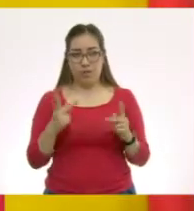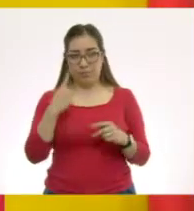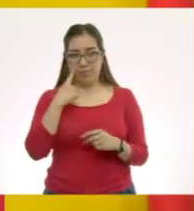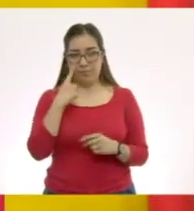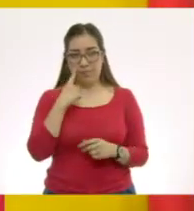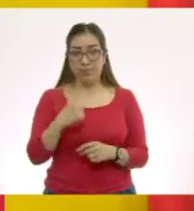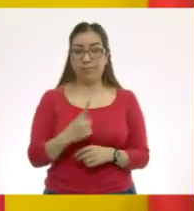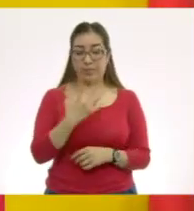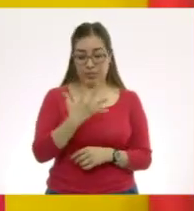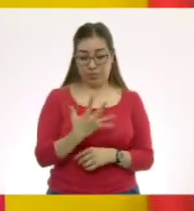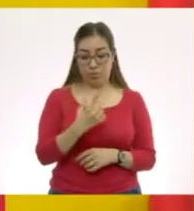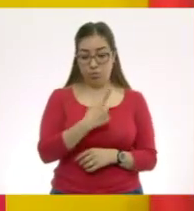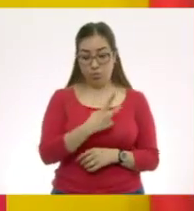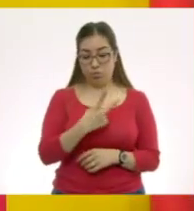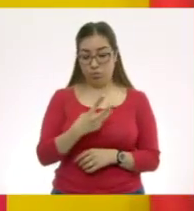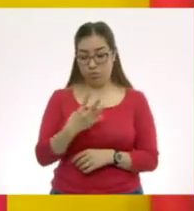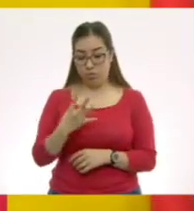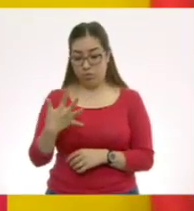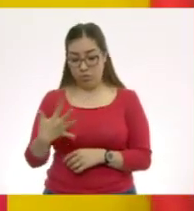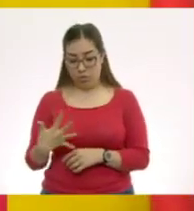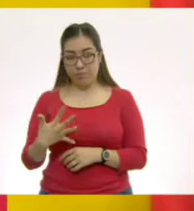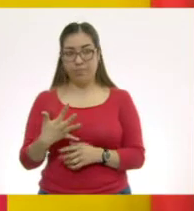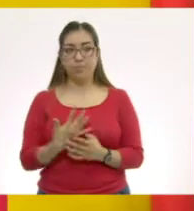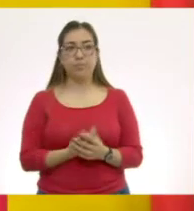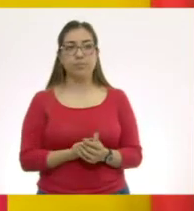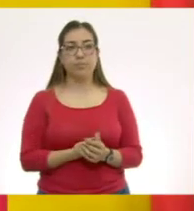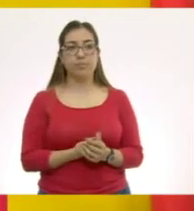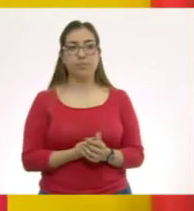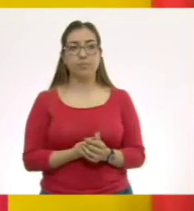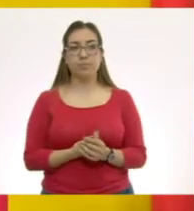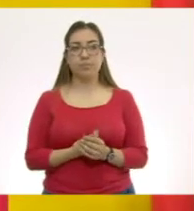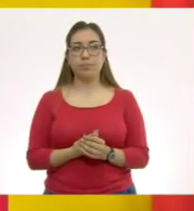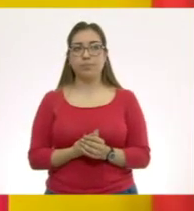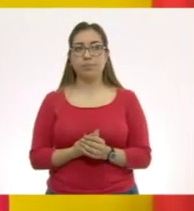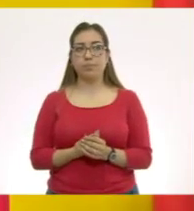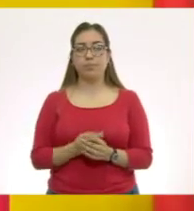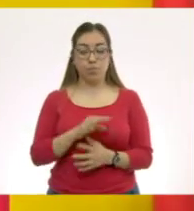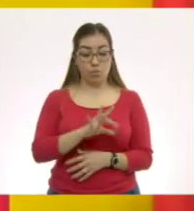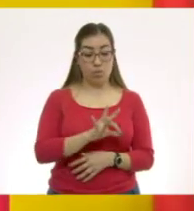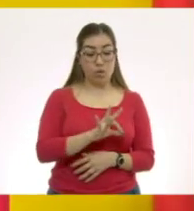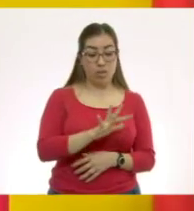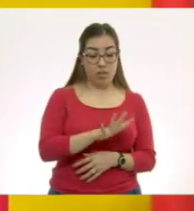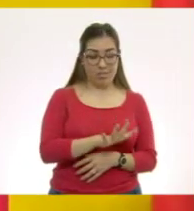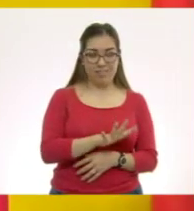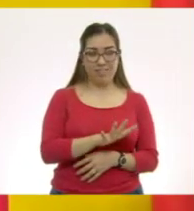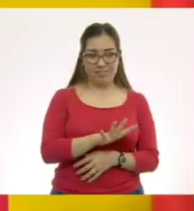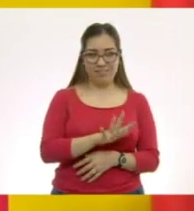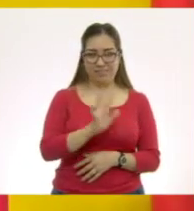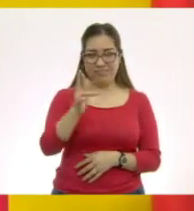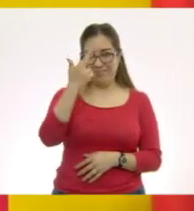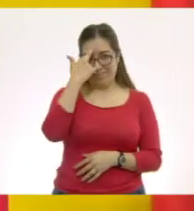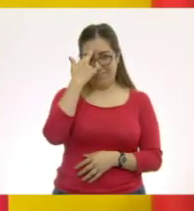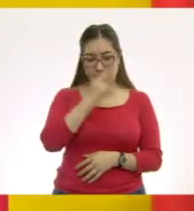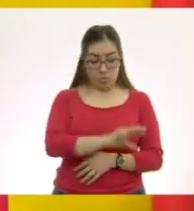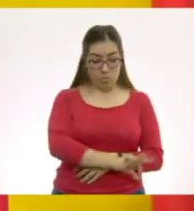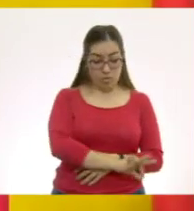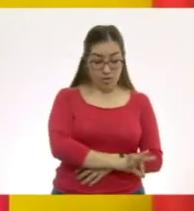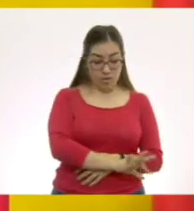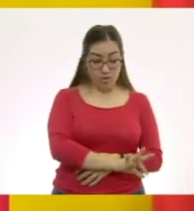Aquí hay 5. 1, 2, 3, 4, 5. Y el último número fue 45, ¿se acuerdan?